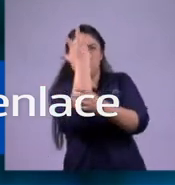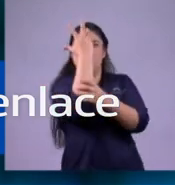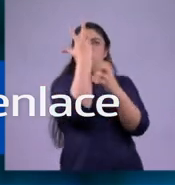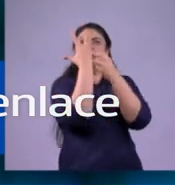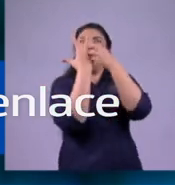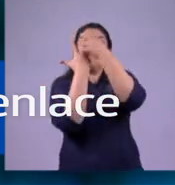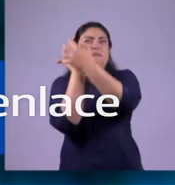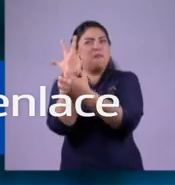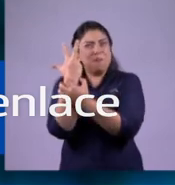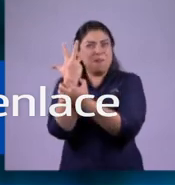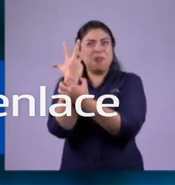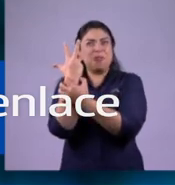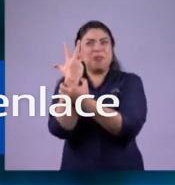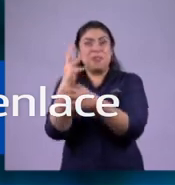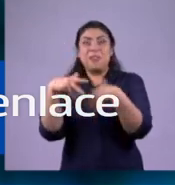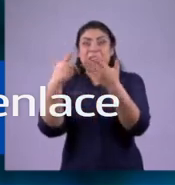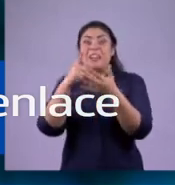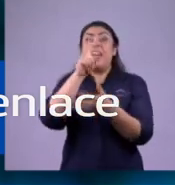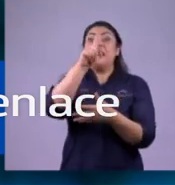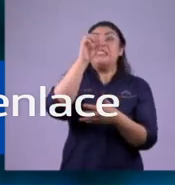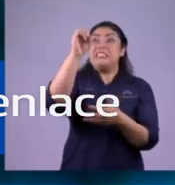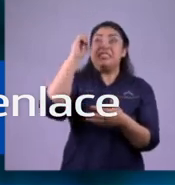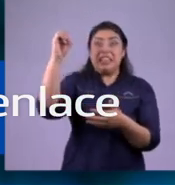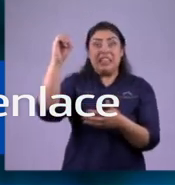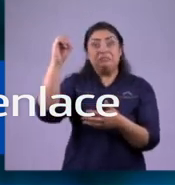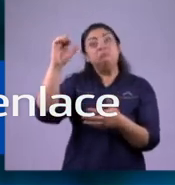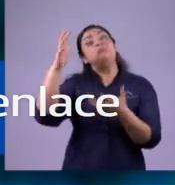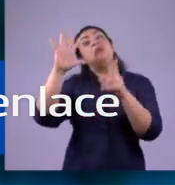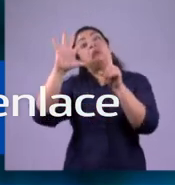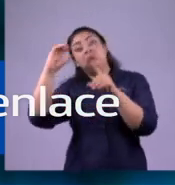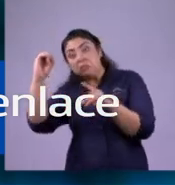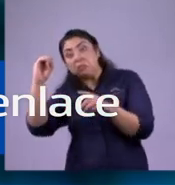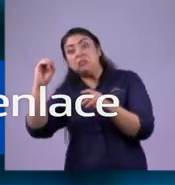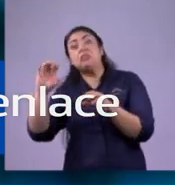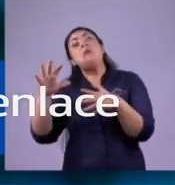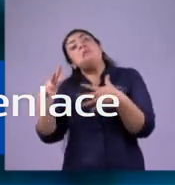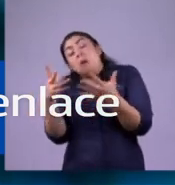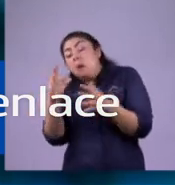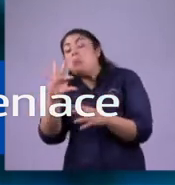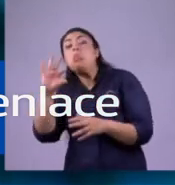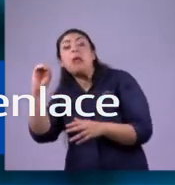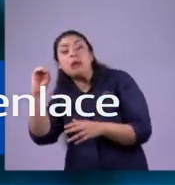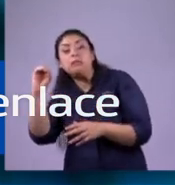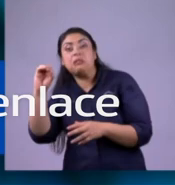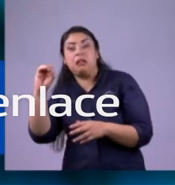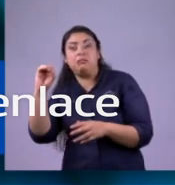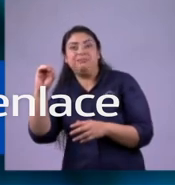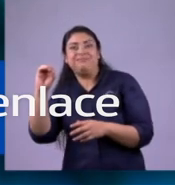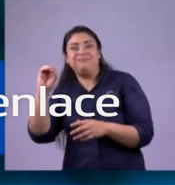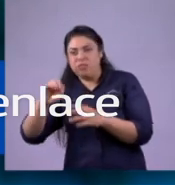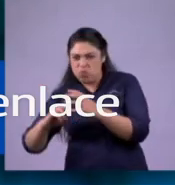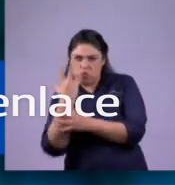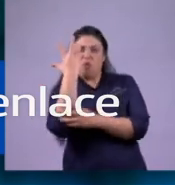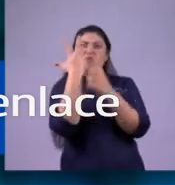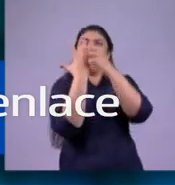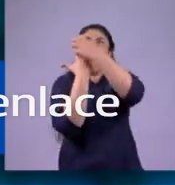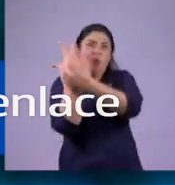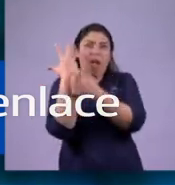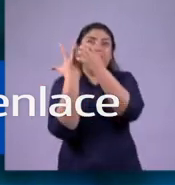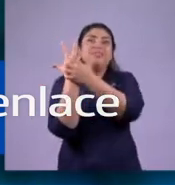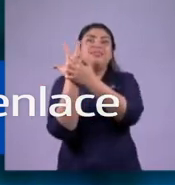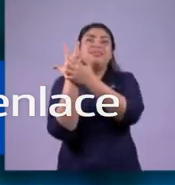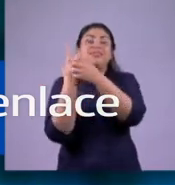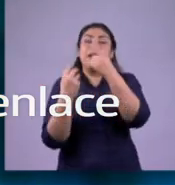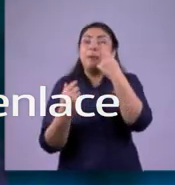produce a 160 o 30 por 1 un error creer que la